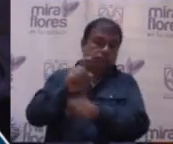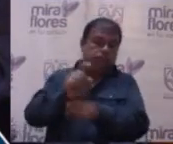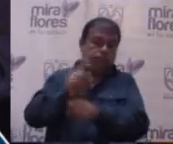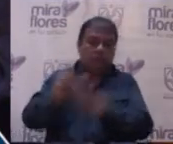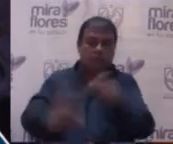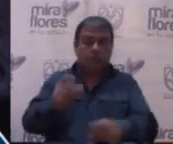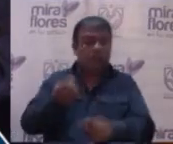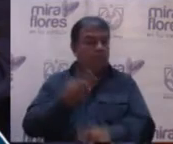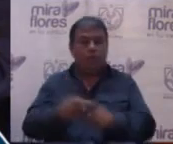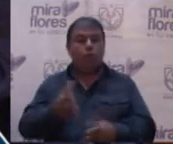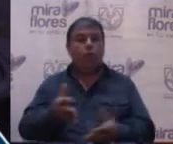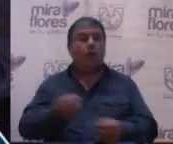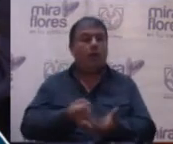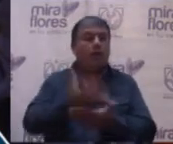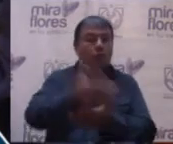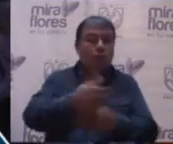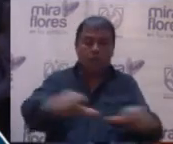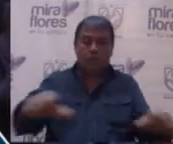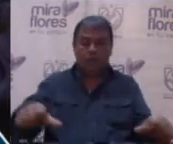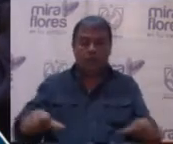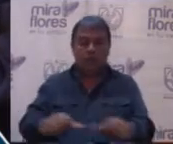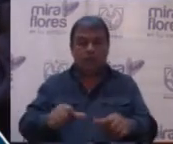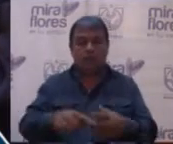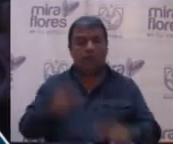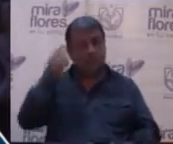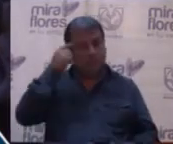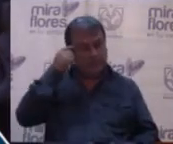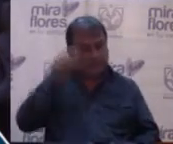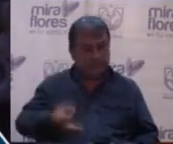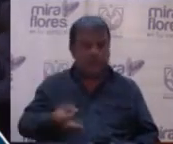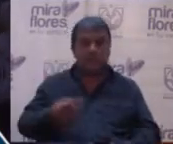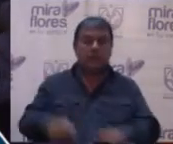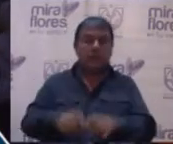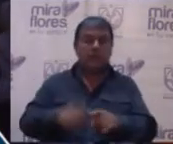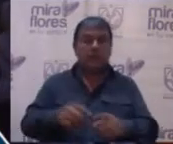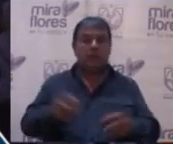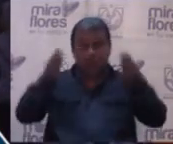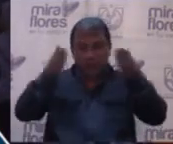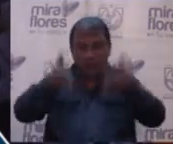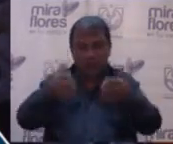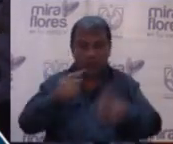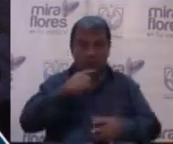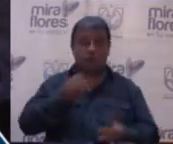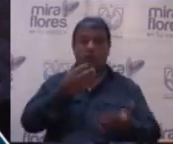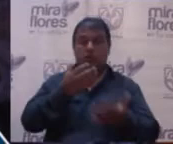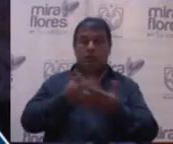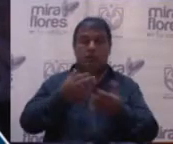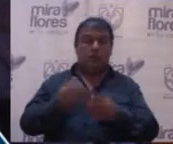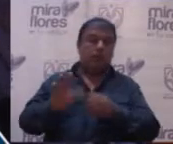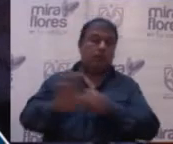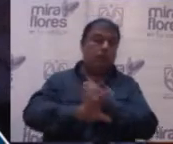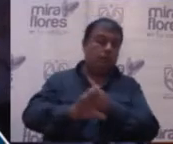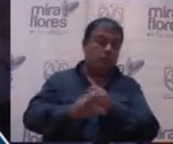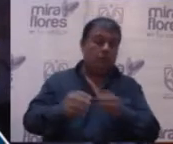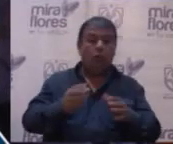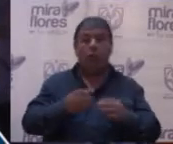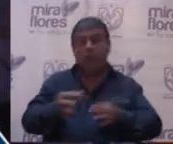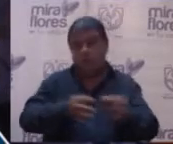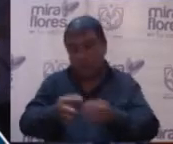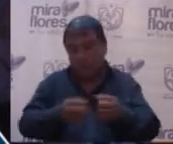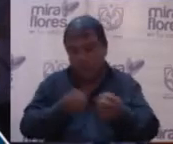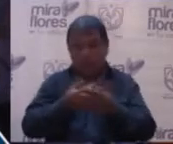pero no la adquisición del terreno, ¿no? Pensamos, estamos convencidos que de repente el enfoque no ha sido adecuadamente defendido por